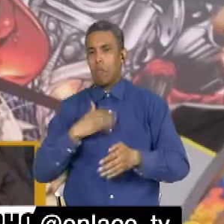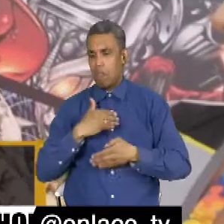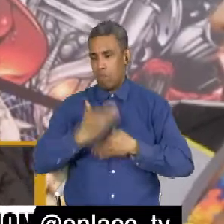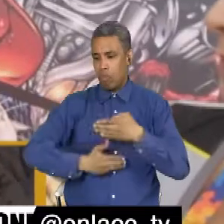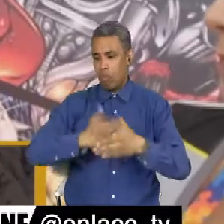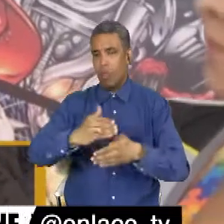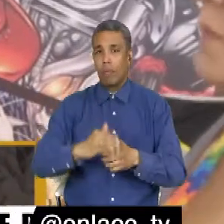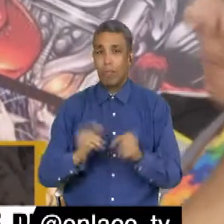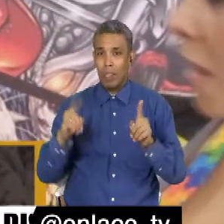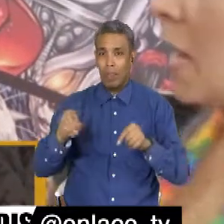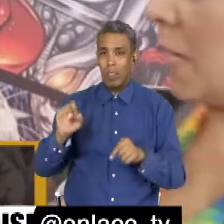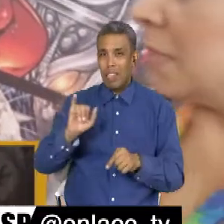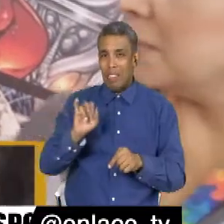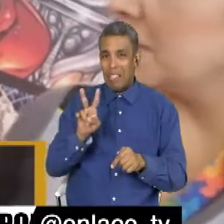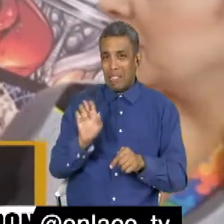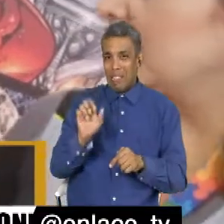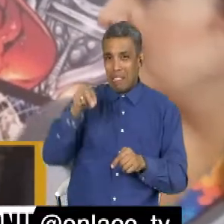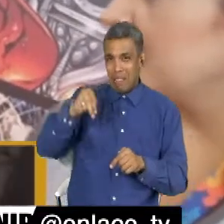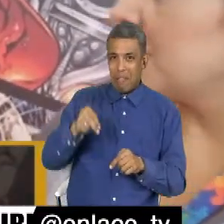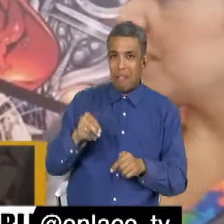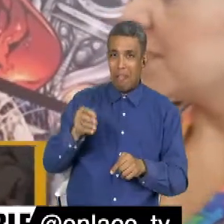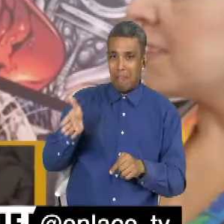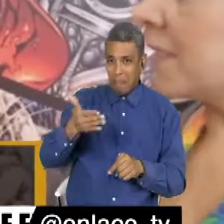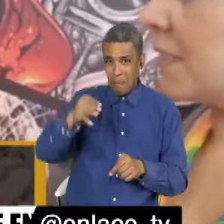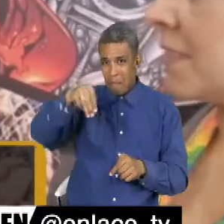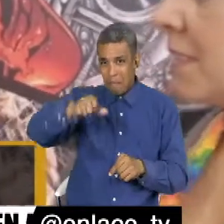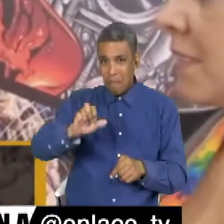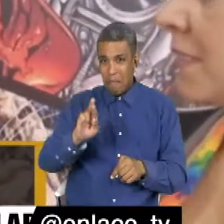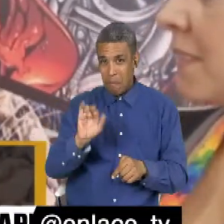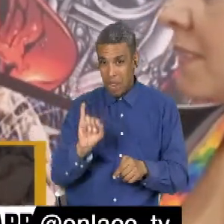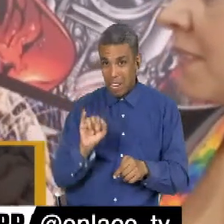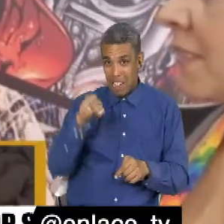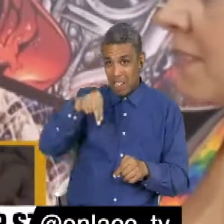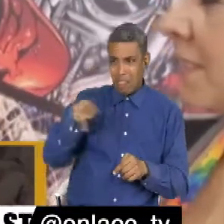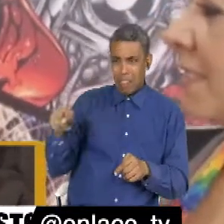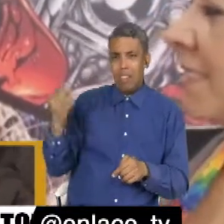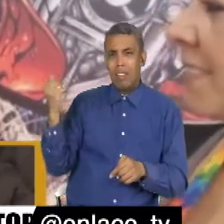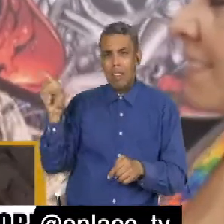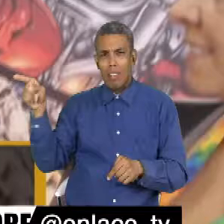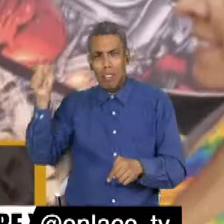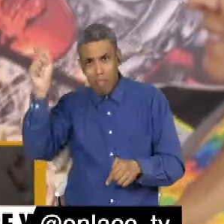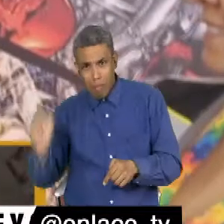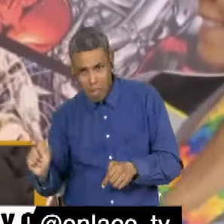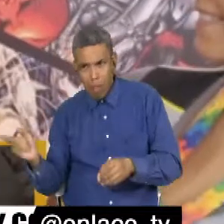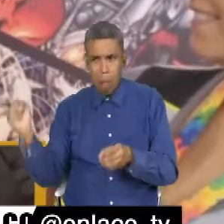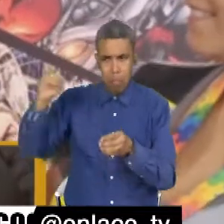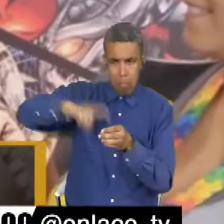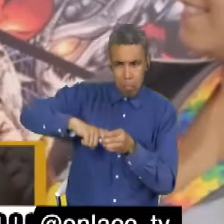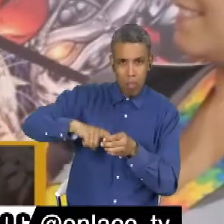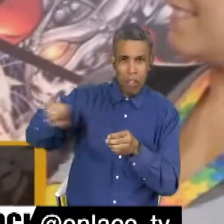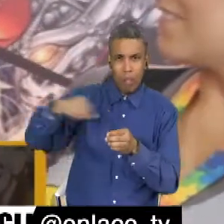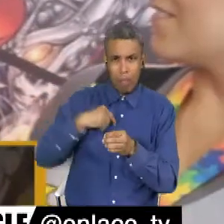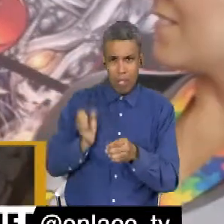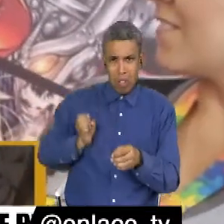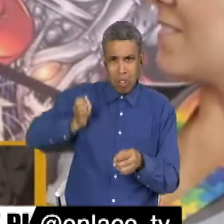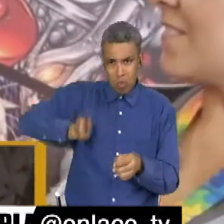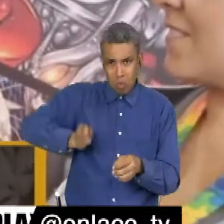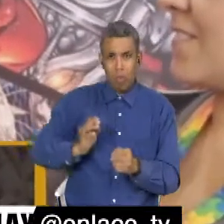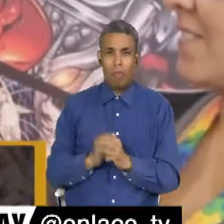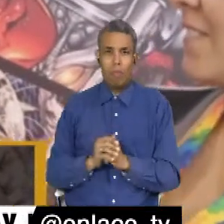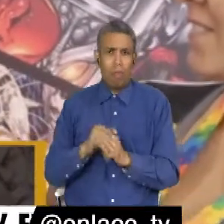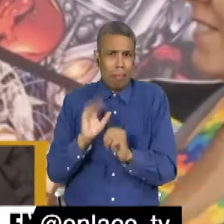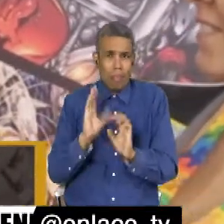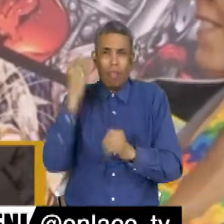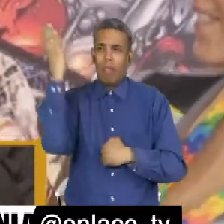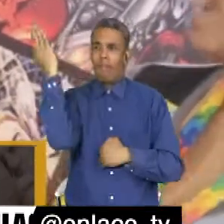que es la voz de Lego Batman. Él es miembro de nuestro club, hace parte de nosotros y pues todo lo que tenga que ver con DC,